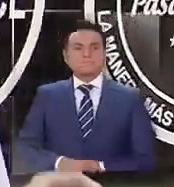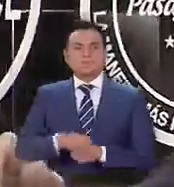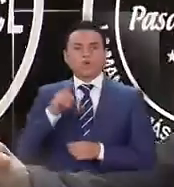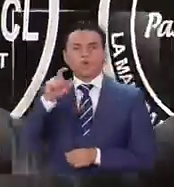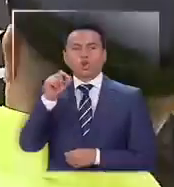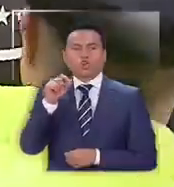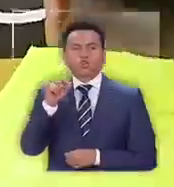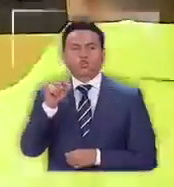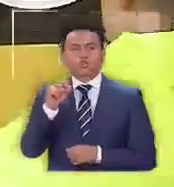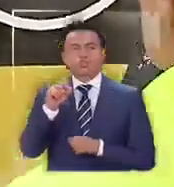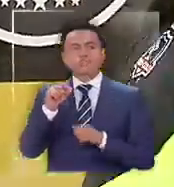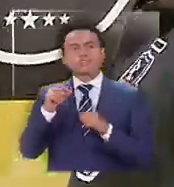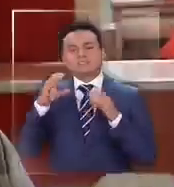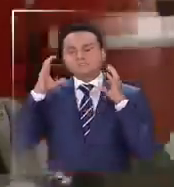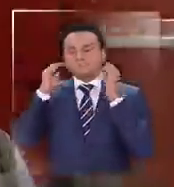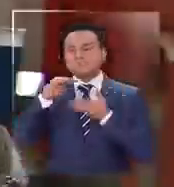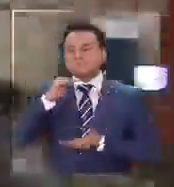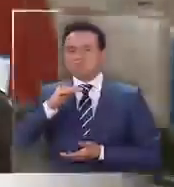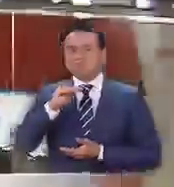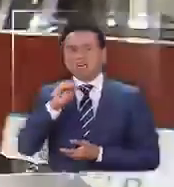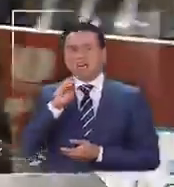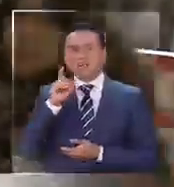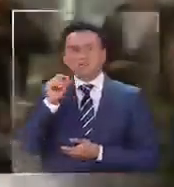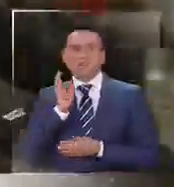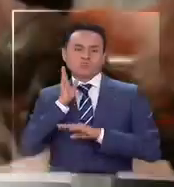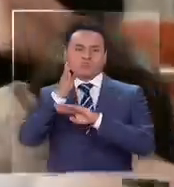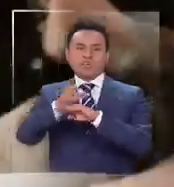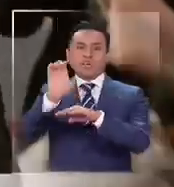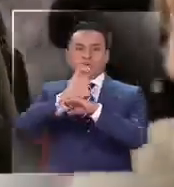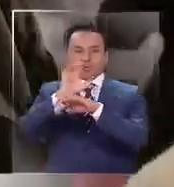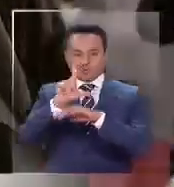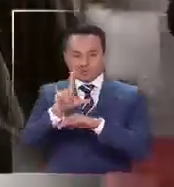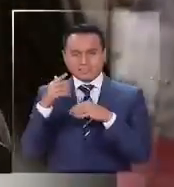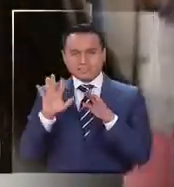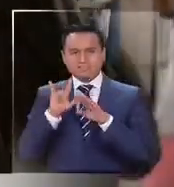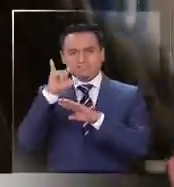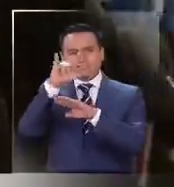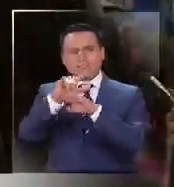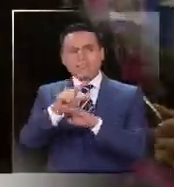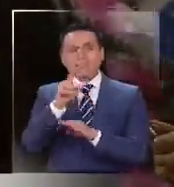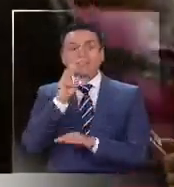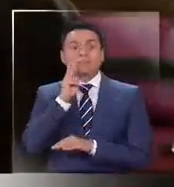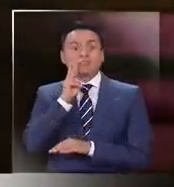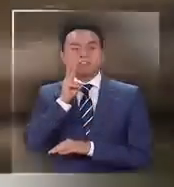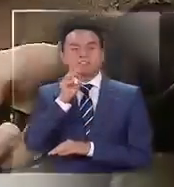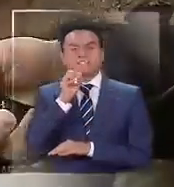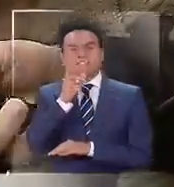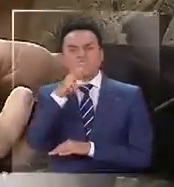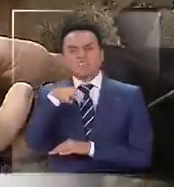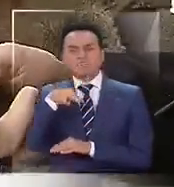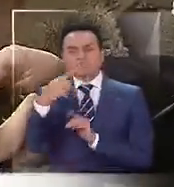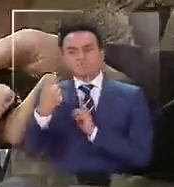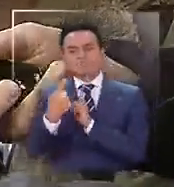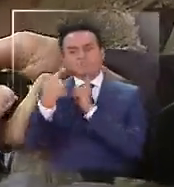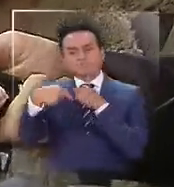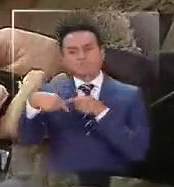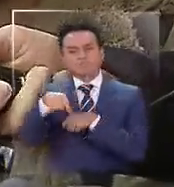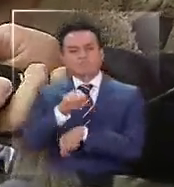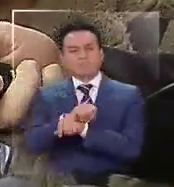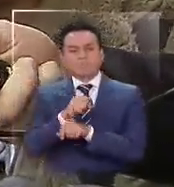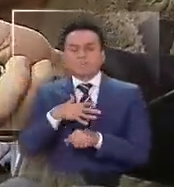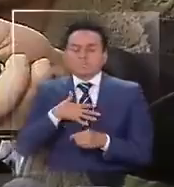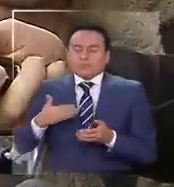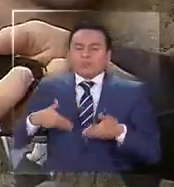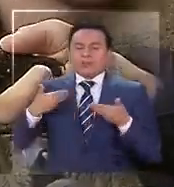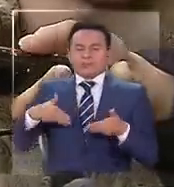Colo-Colo quiere revancha en la Libertadores. Los salvos viajaron este lunes a Ecuador para enfrentar el miércoles a Delfín. Sí, la verdad, con muchas